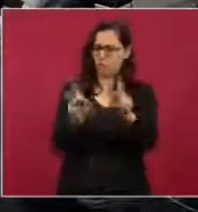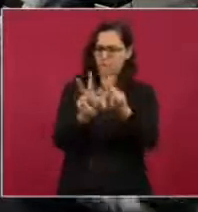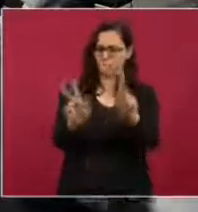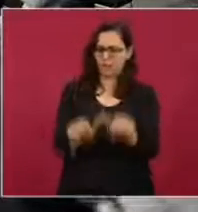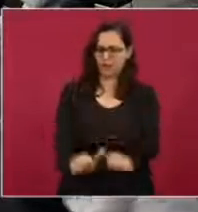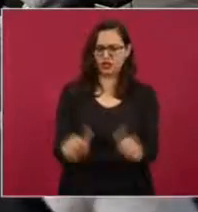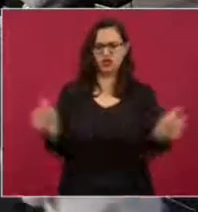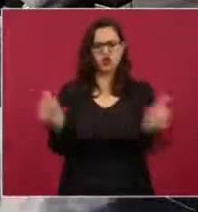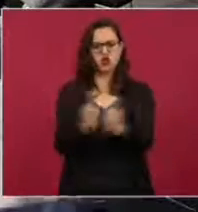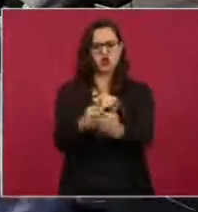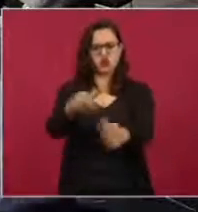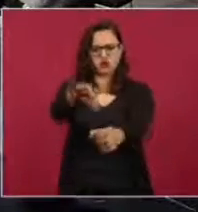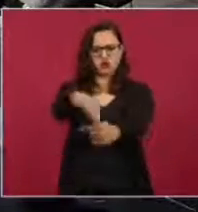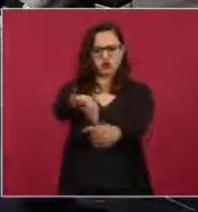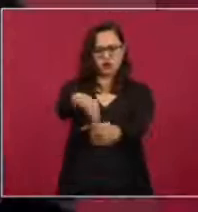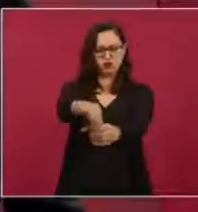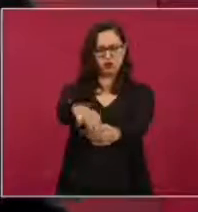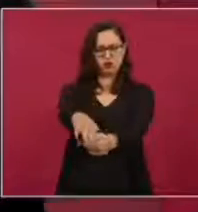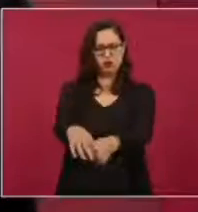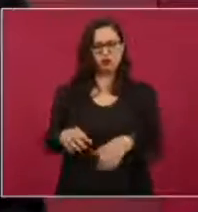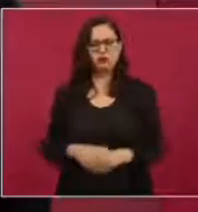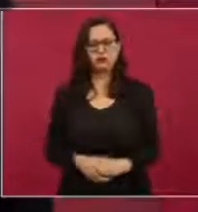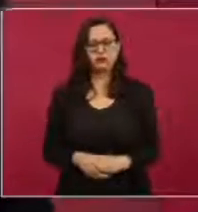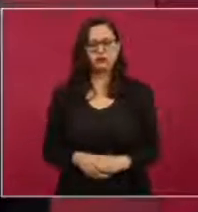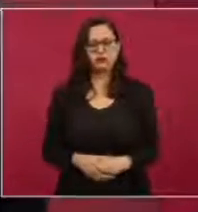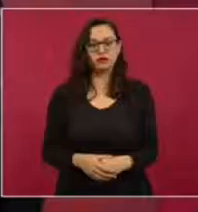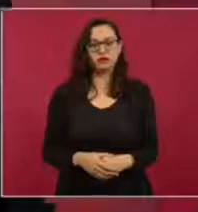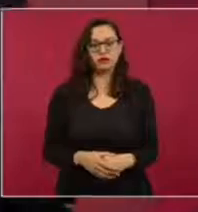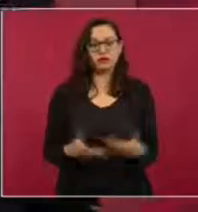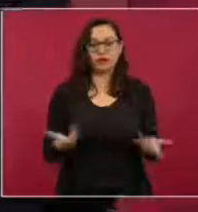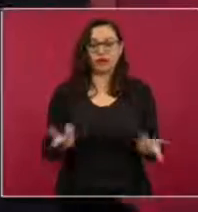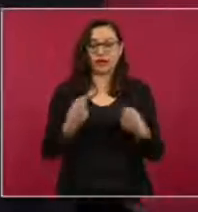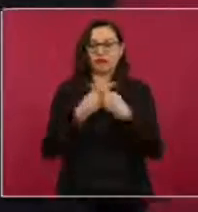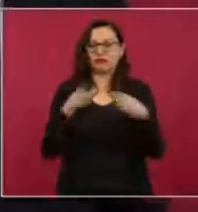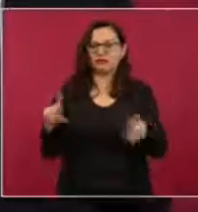no con el golpismo,